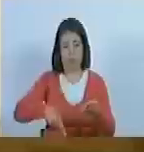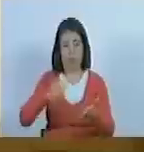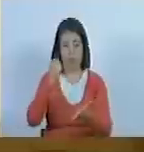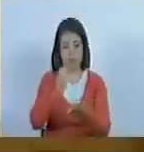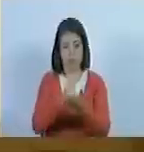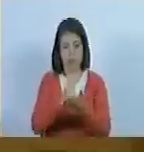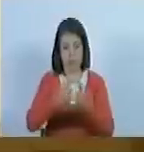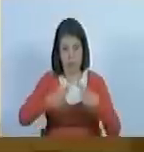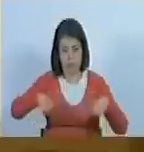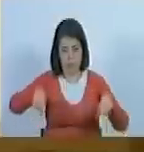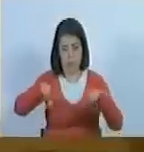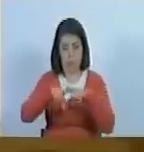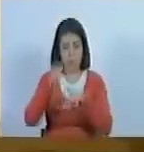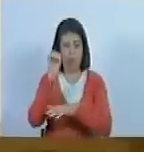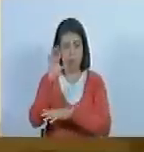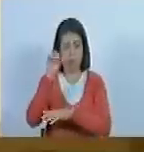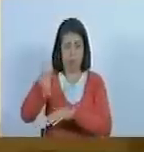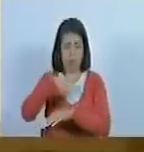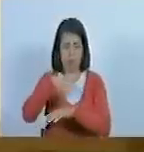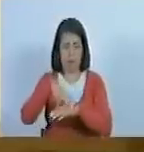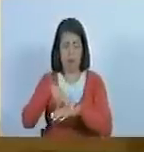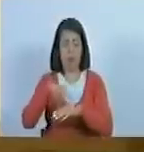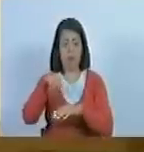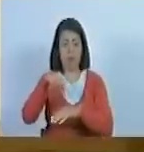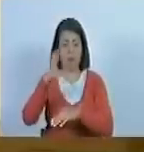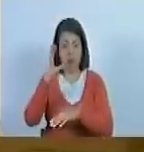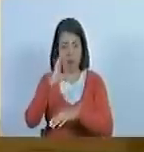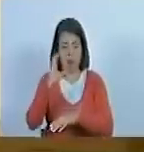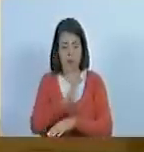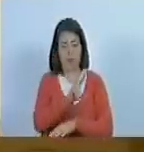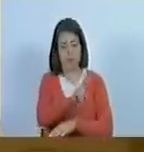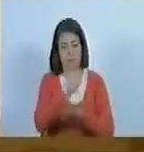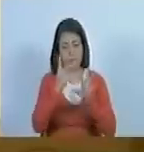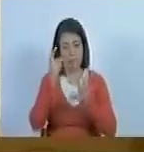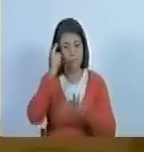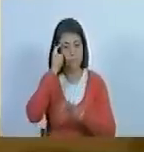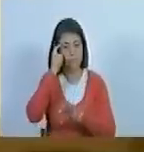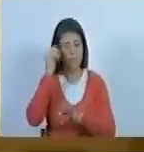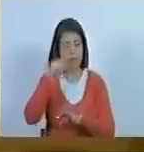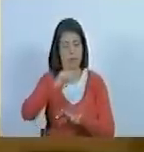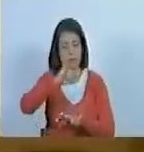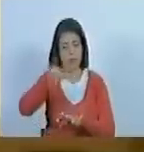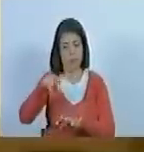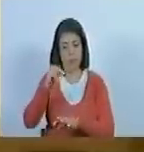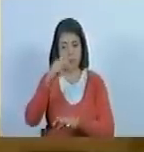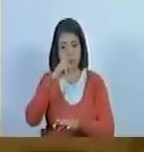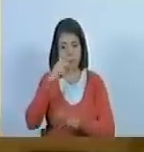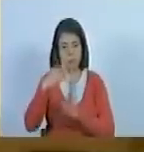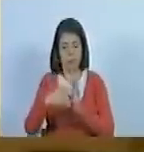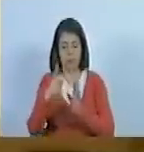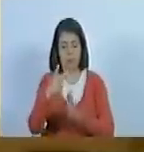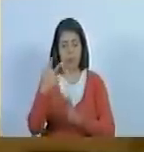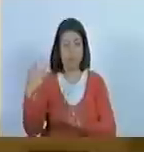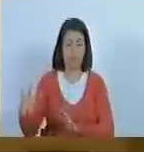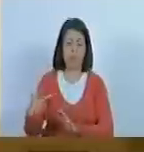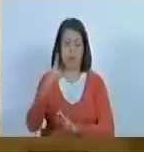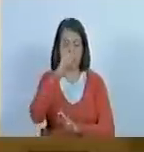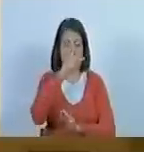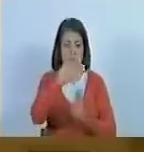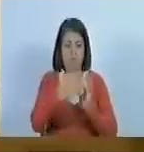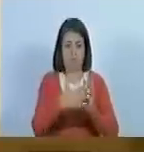Palacio Federal Legislativo desde la Asamblea Nacional en Caracas a los 27 días del mes de junio de 2023,